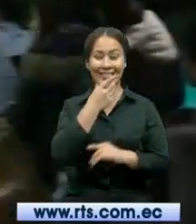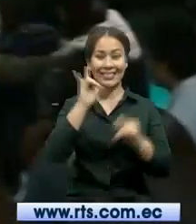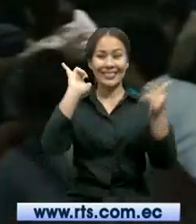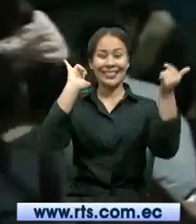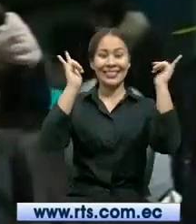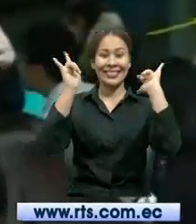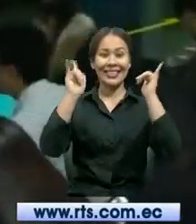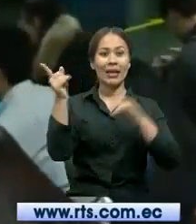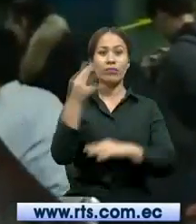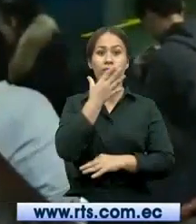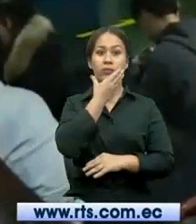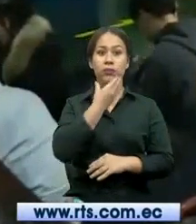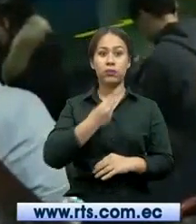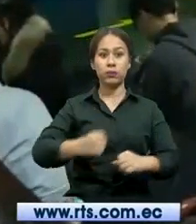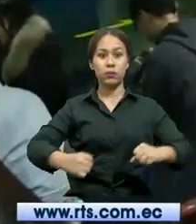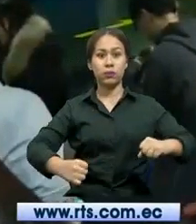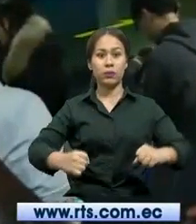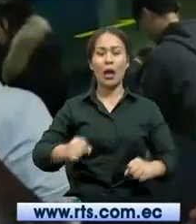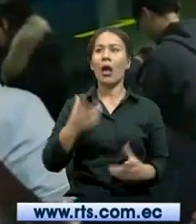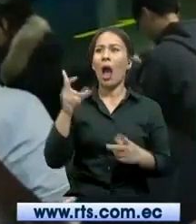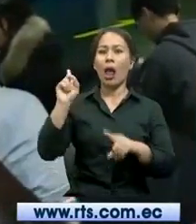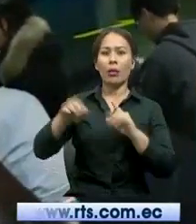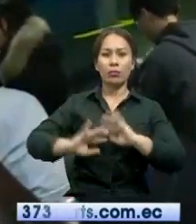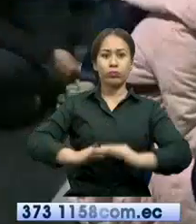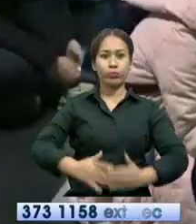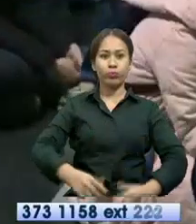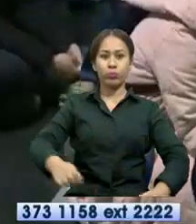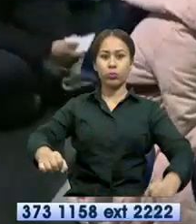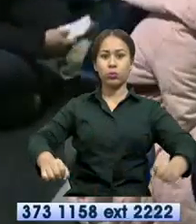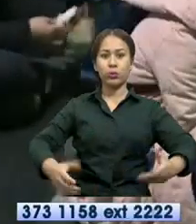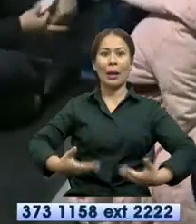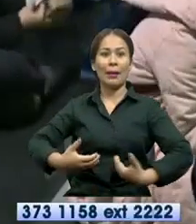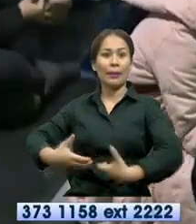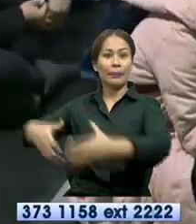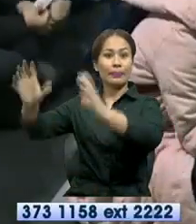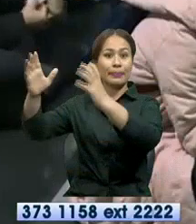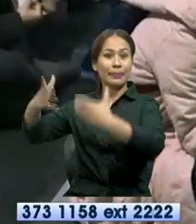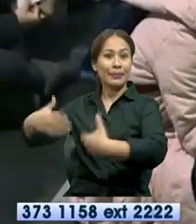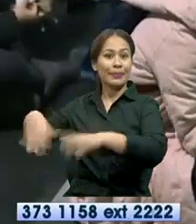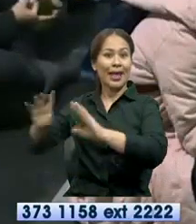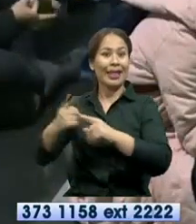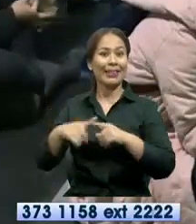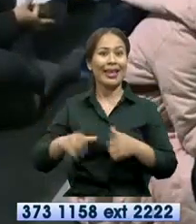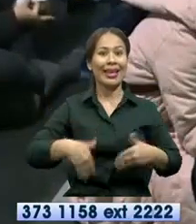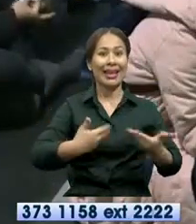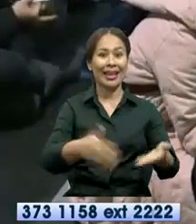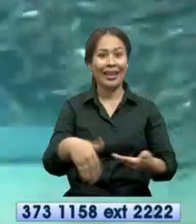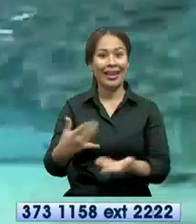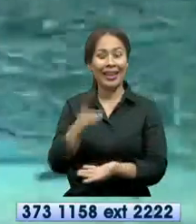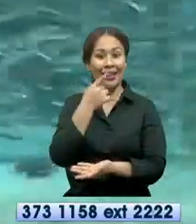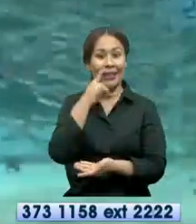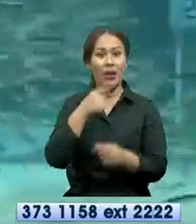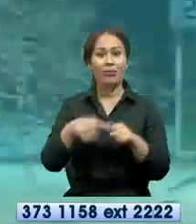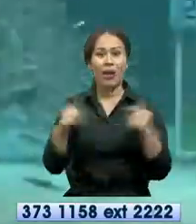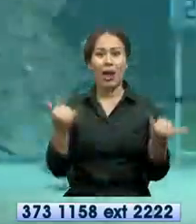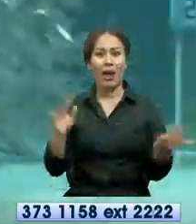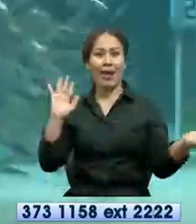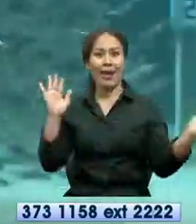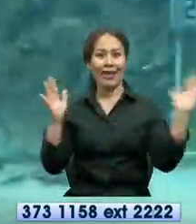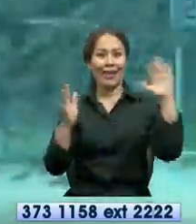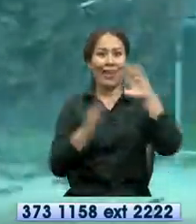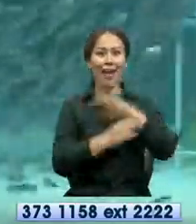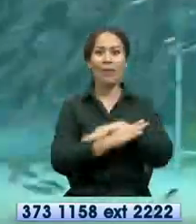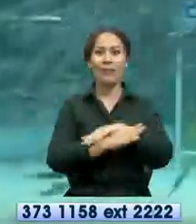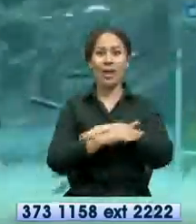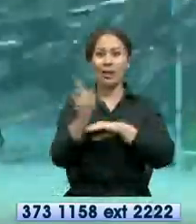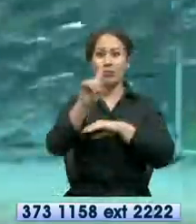Santa Claus se prepara para volar por todo el mundo para repartir regalos a los niños. Pero hasta entonces, cambia los aires por el agua